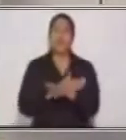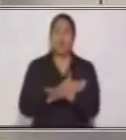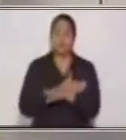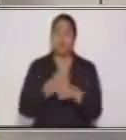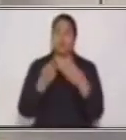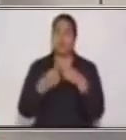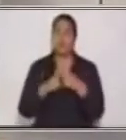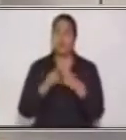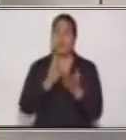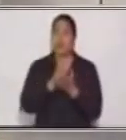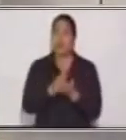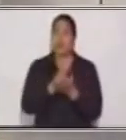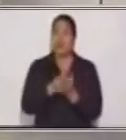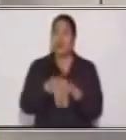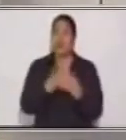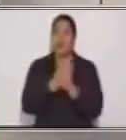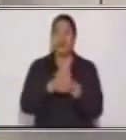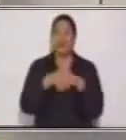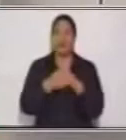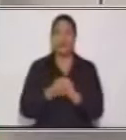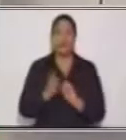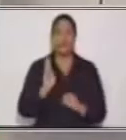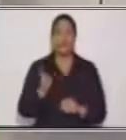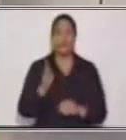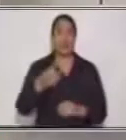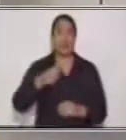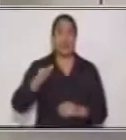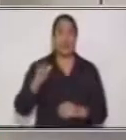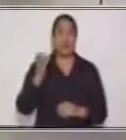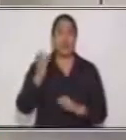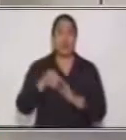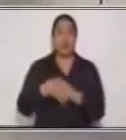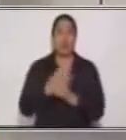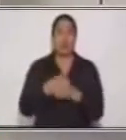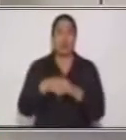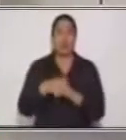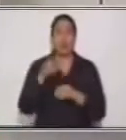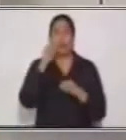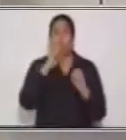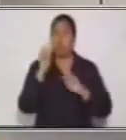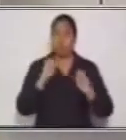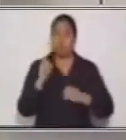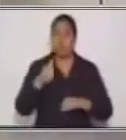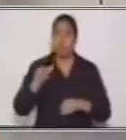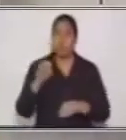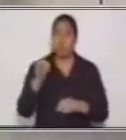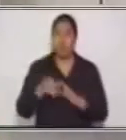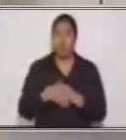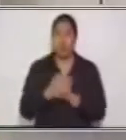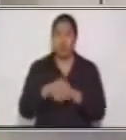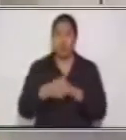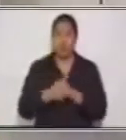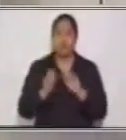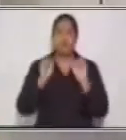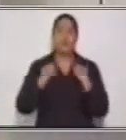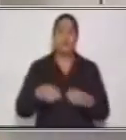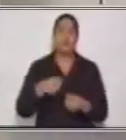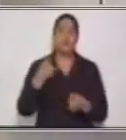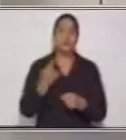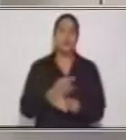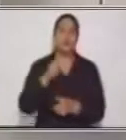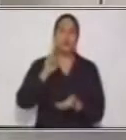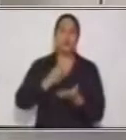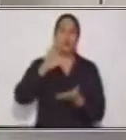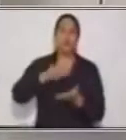que laves tus manos constantemente con agua y jabón, y si no tienes agua y jabón de manera inmediata puedas utilizar alcohol en gel.